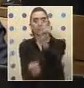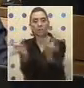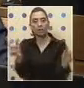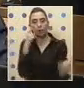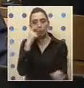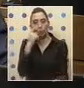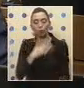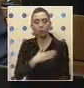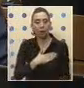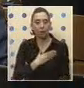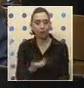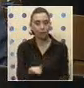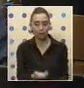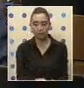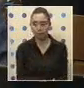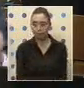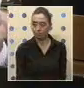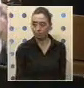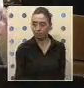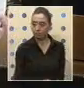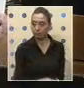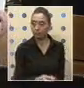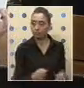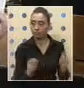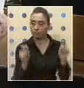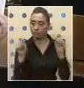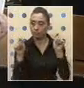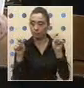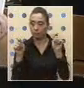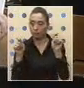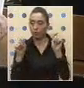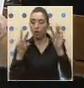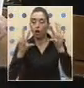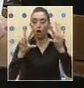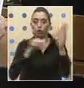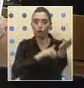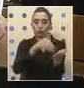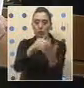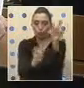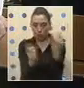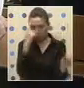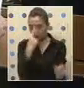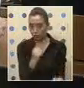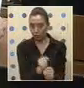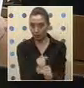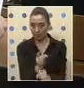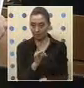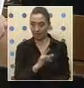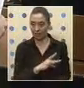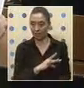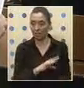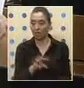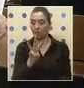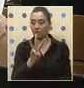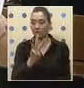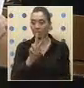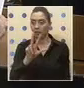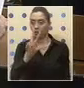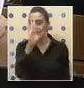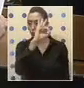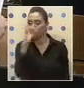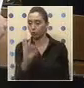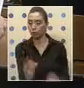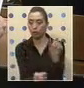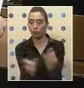quiero mostrarle aquí, de los 8 millones de trabajadores que hay en Chile, prácticamente el 38% de